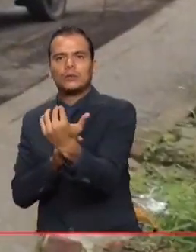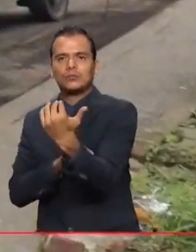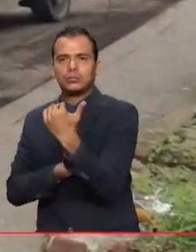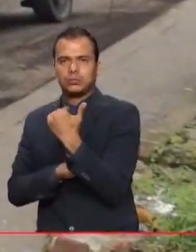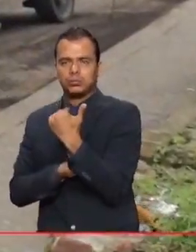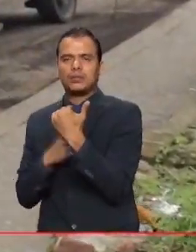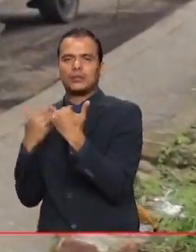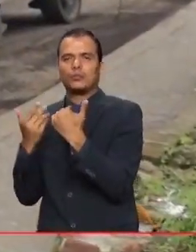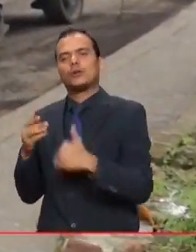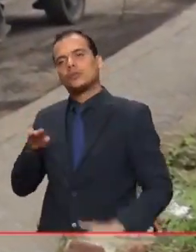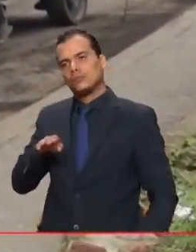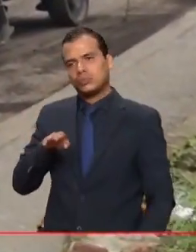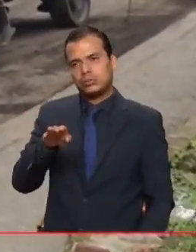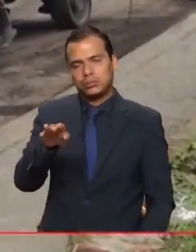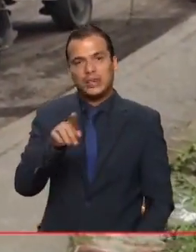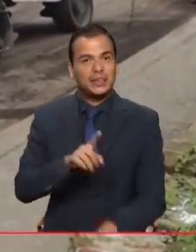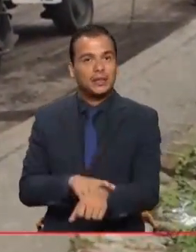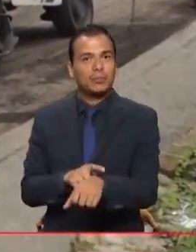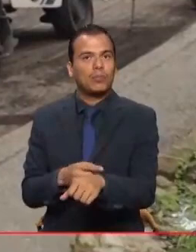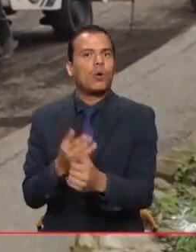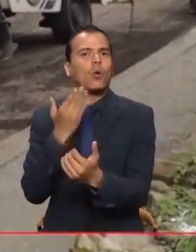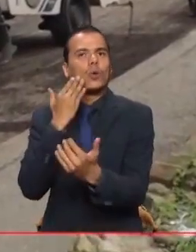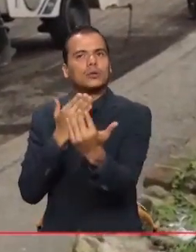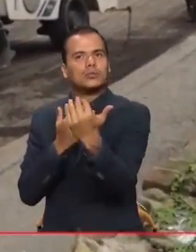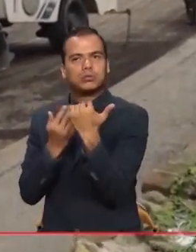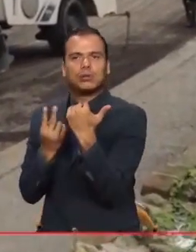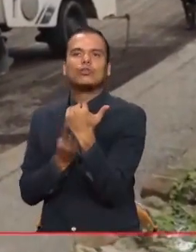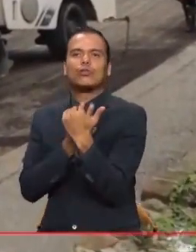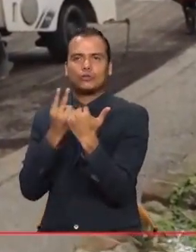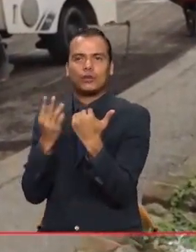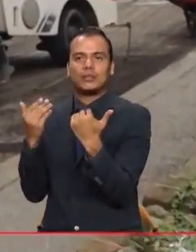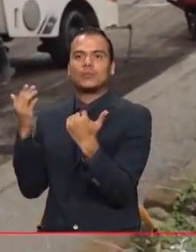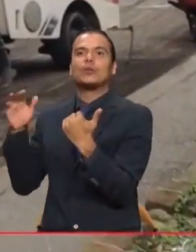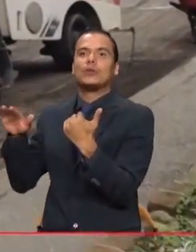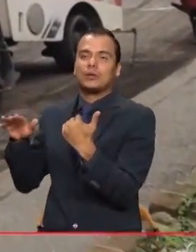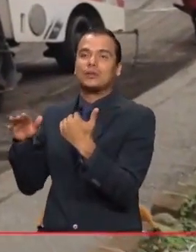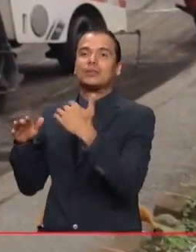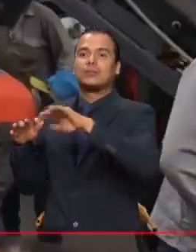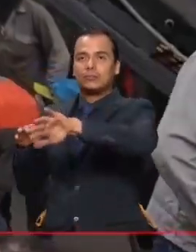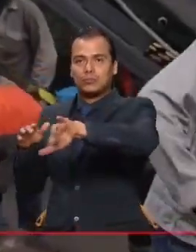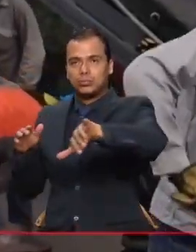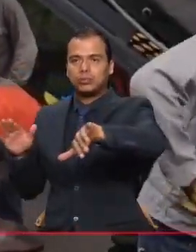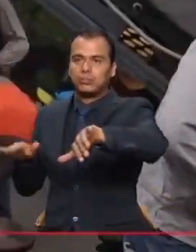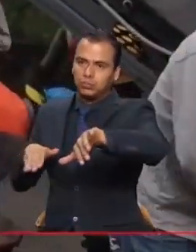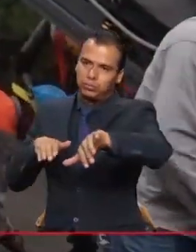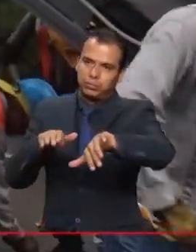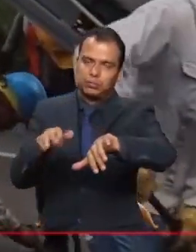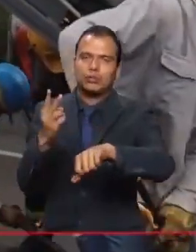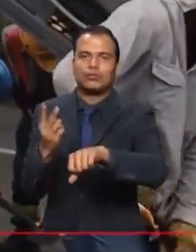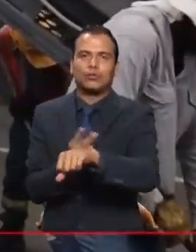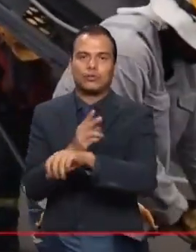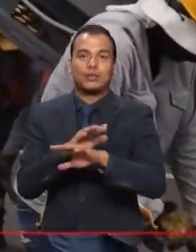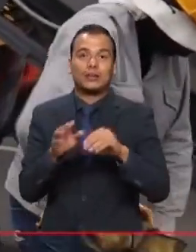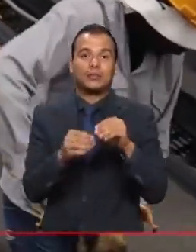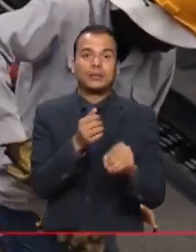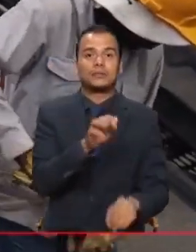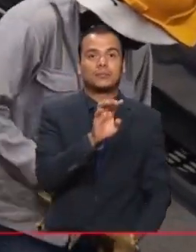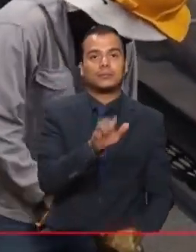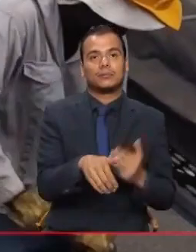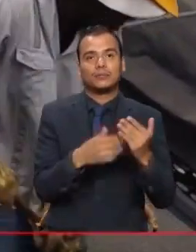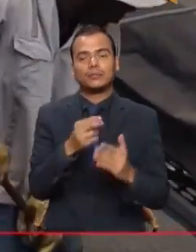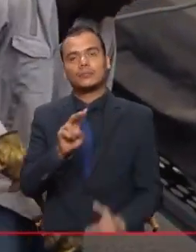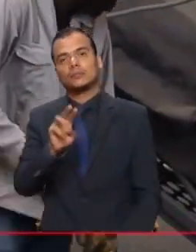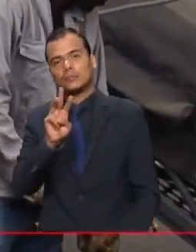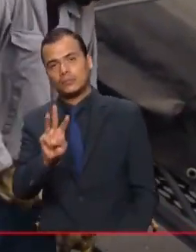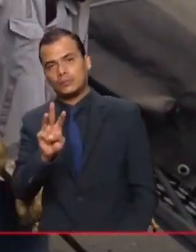de paso cada 2 horas. Por otra parte, Invías informó que del 19 al 23 de marzo se implementarán